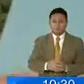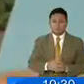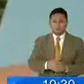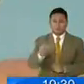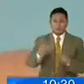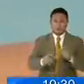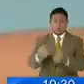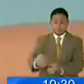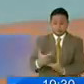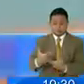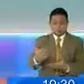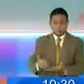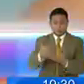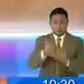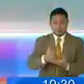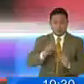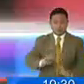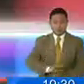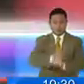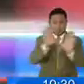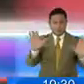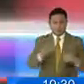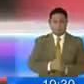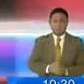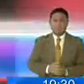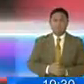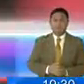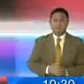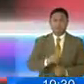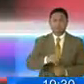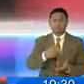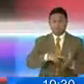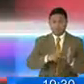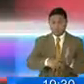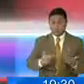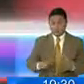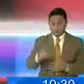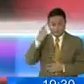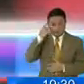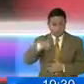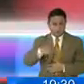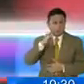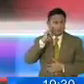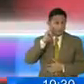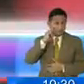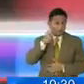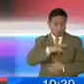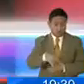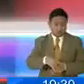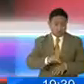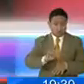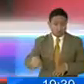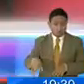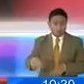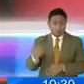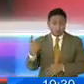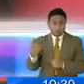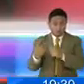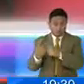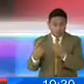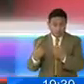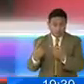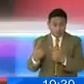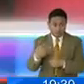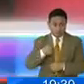ellos ayude a esclarecer el caso. Eso no significa que pensemos que el niño involucrado deje su estatus de víctima y por